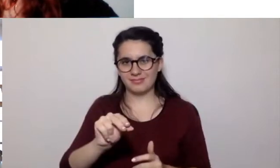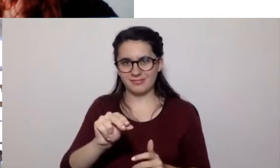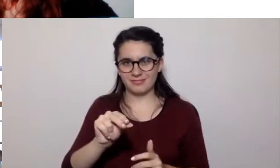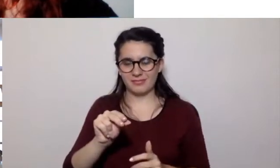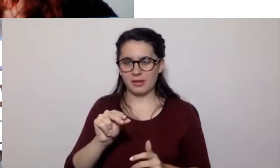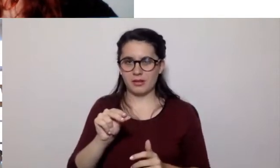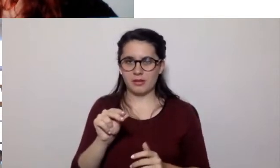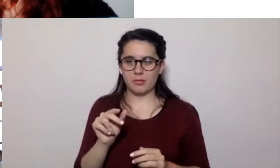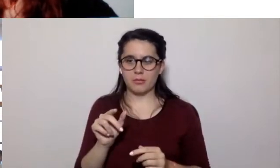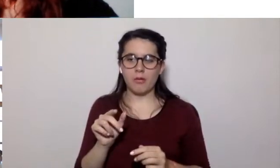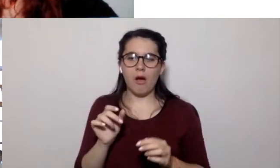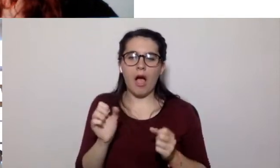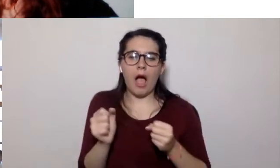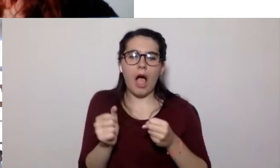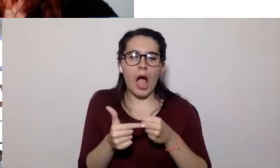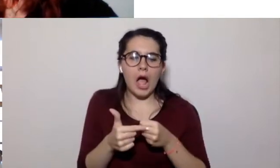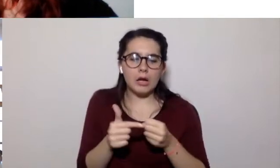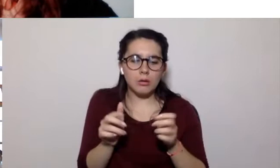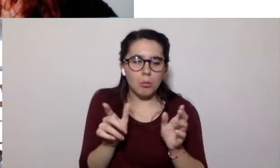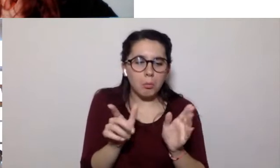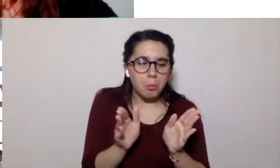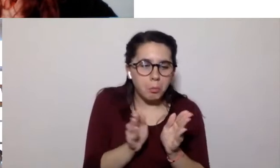arena un montañón.